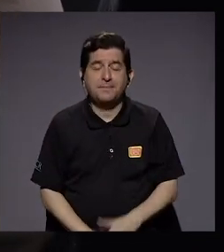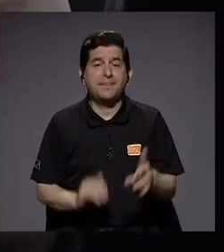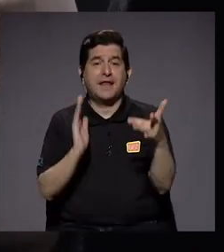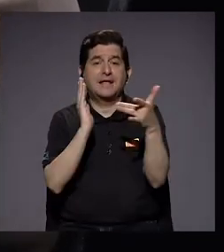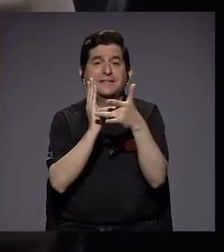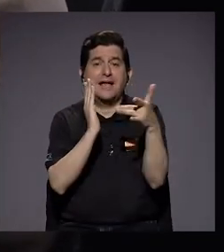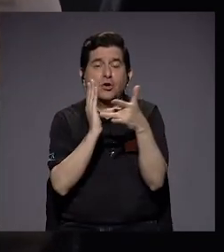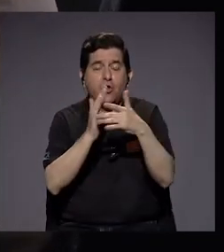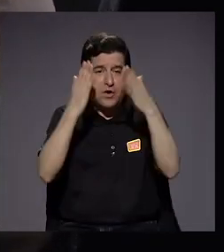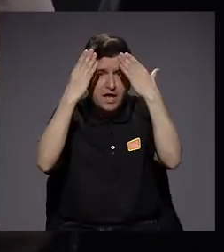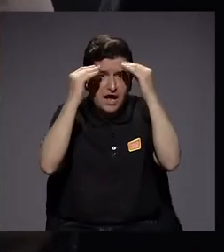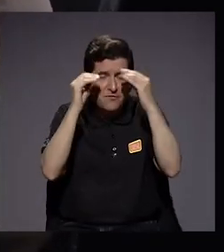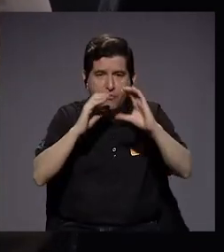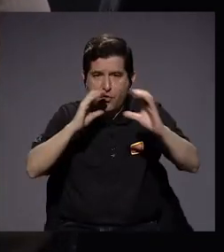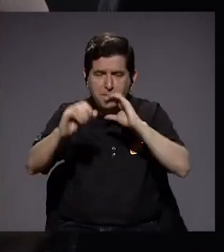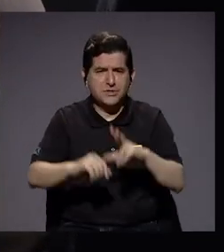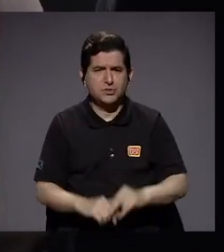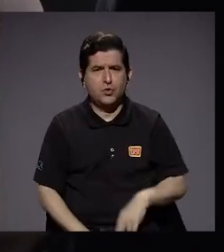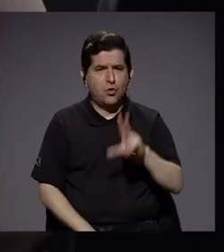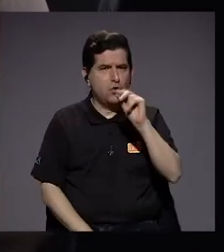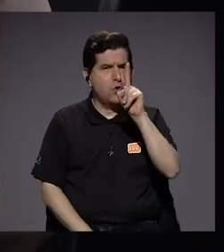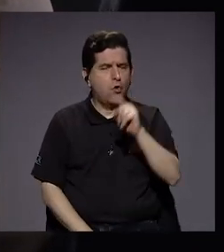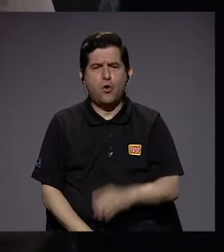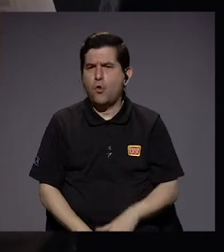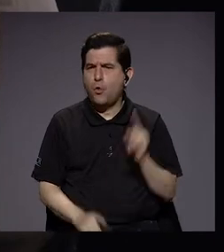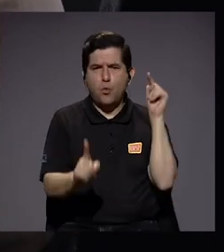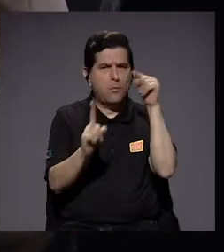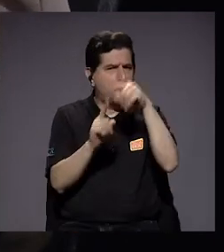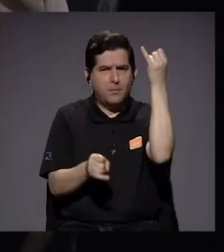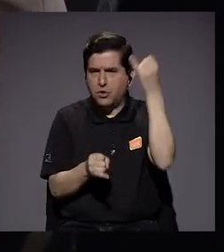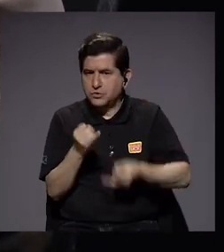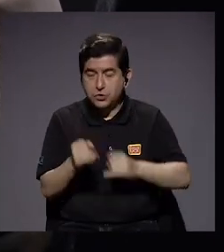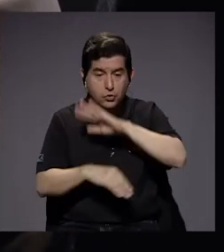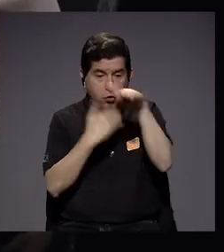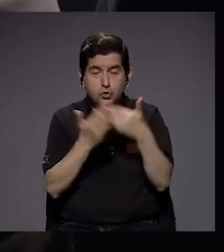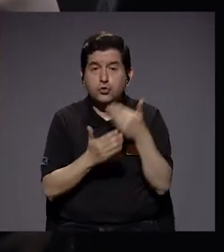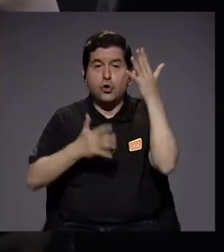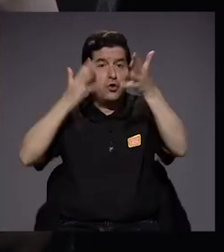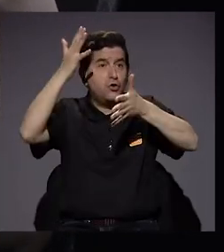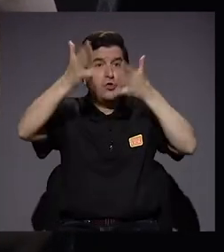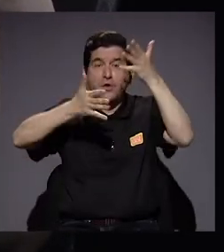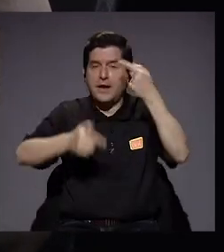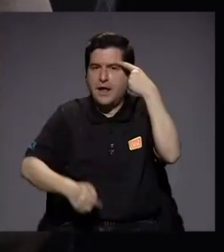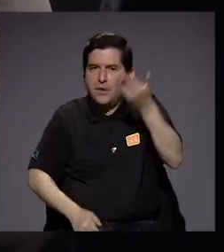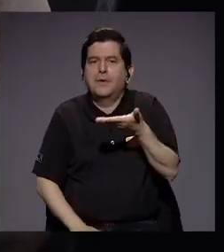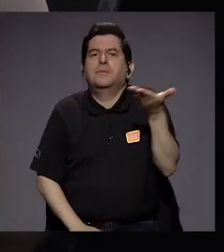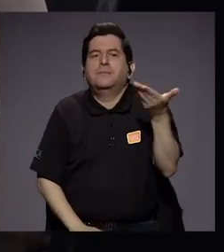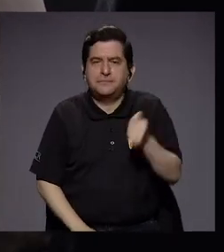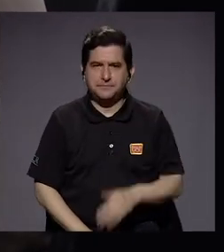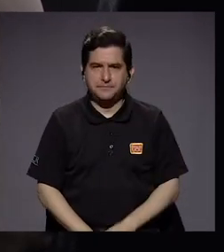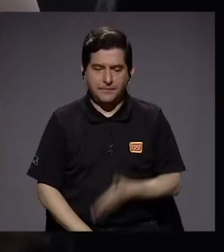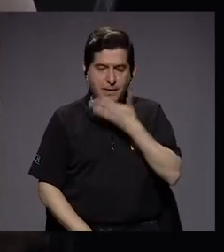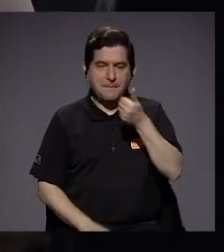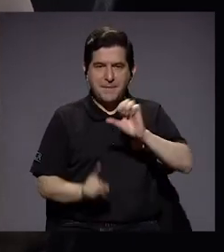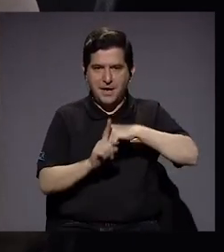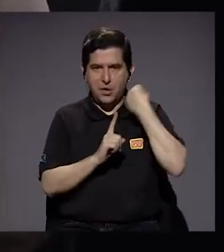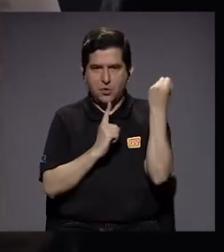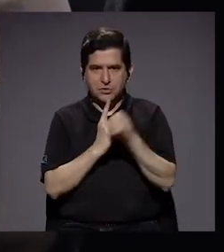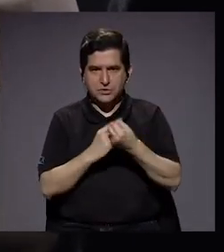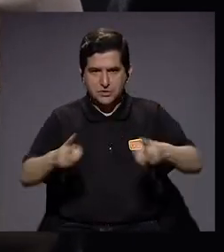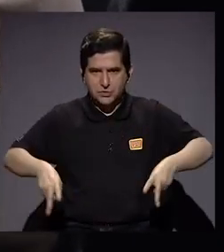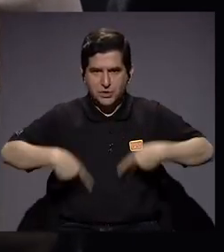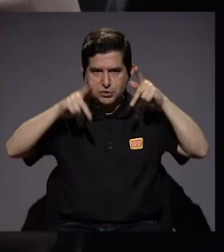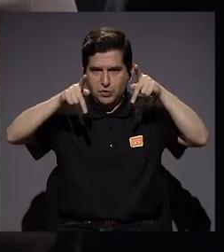las tecnologías de información y comunicación no son un fin en sí mismo. Todo esto está creado, a final de cuentas, para mejorar las